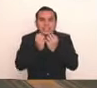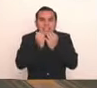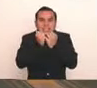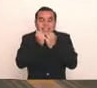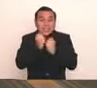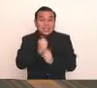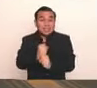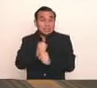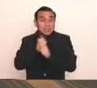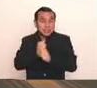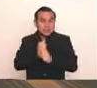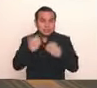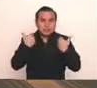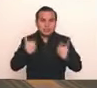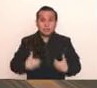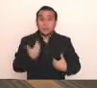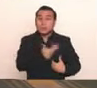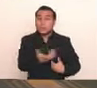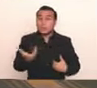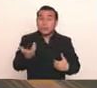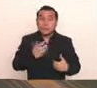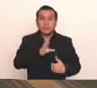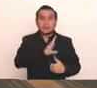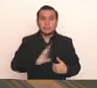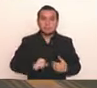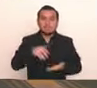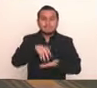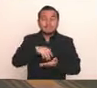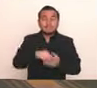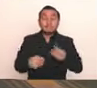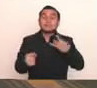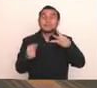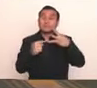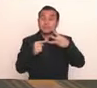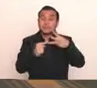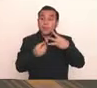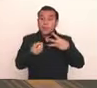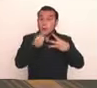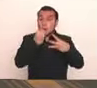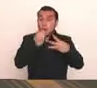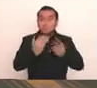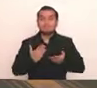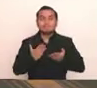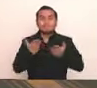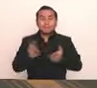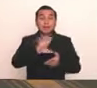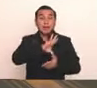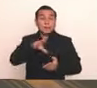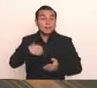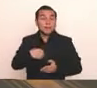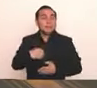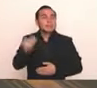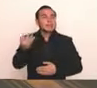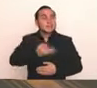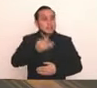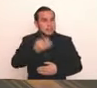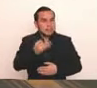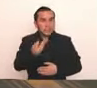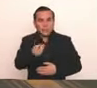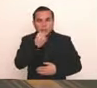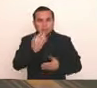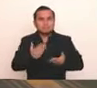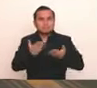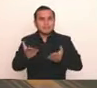seguridad física de todos los salvadoreños y el tercero en llevar alimento a todas las familias salvadoreñas que lo necesitan